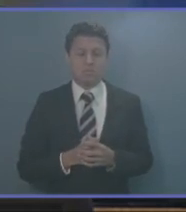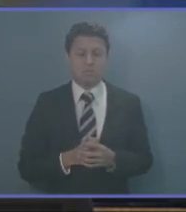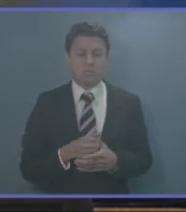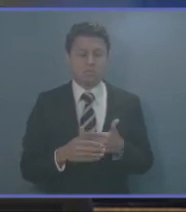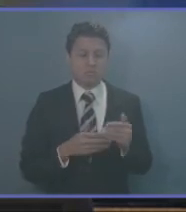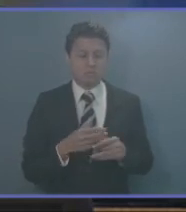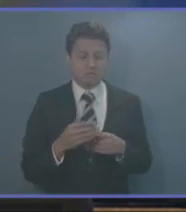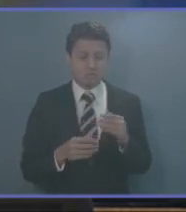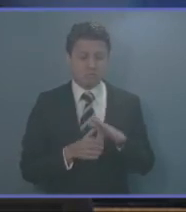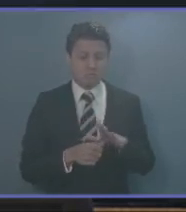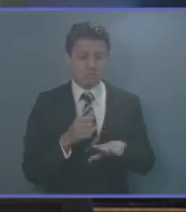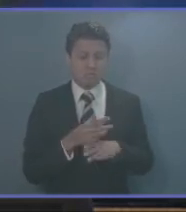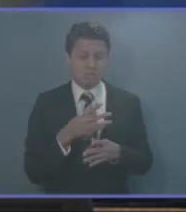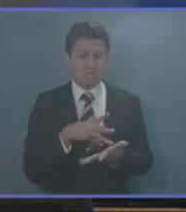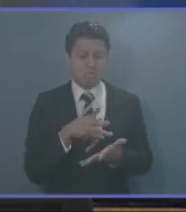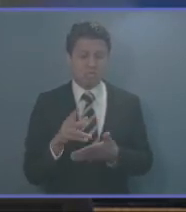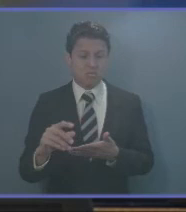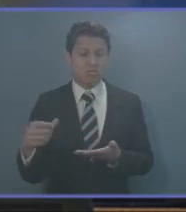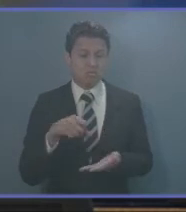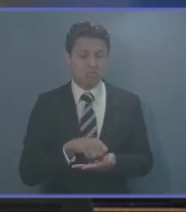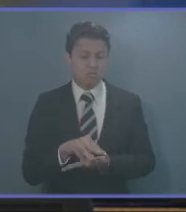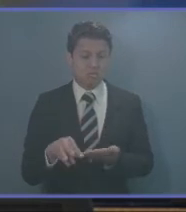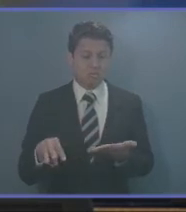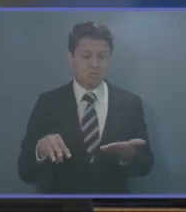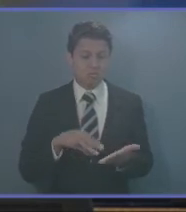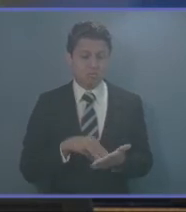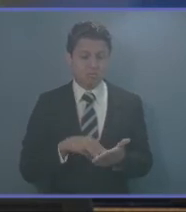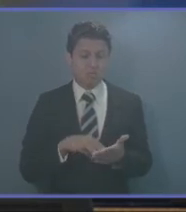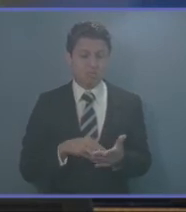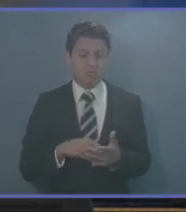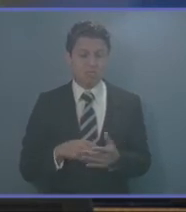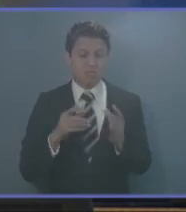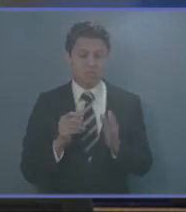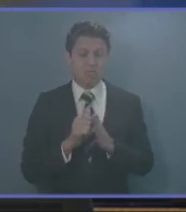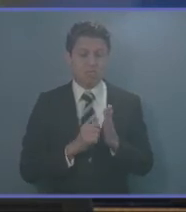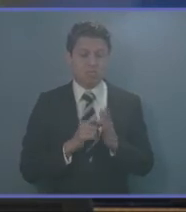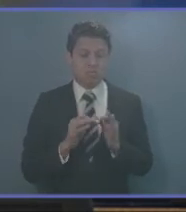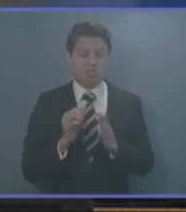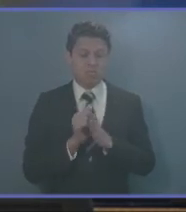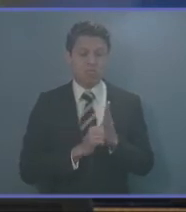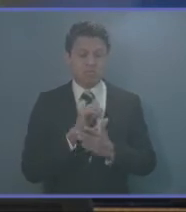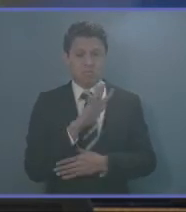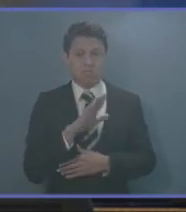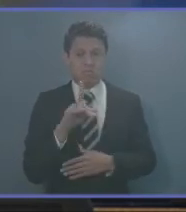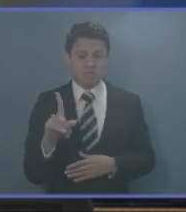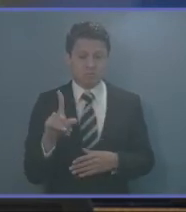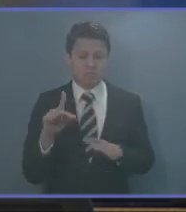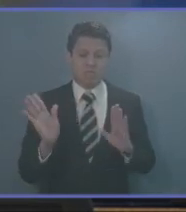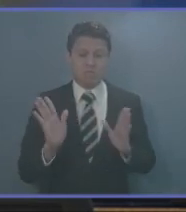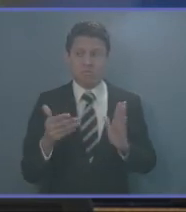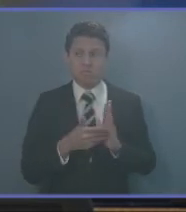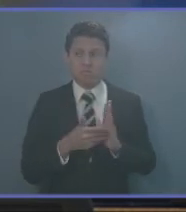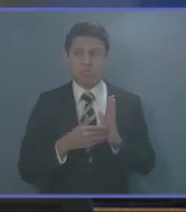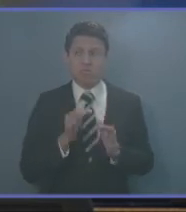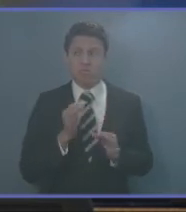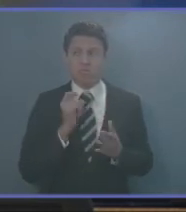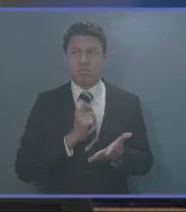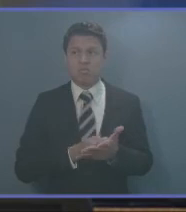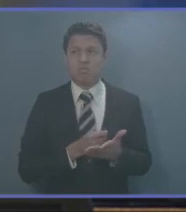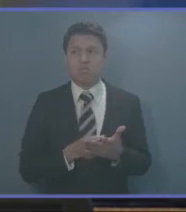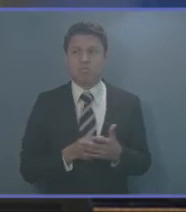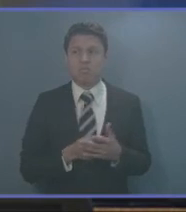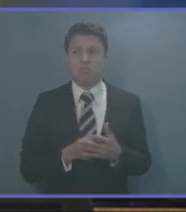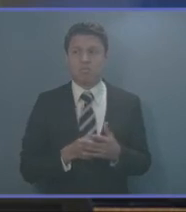Actuaciones de la Administración Tributaria Municipal respecto a los delitos tributarios. Artículo 51. Sin perjuicio de sancionar los hechos